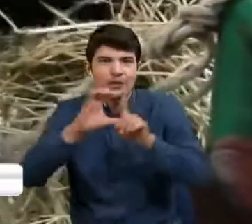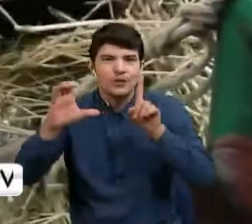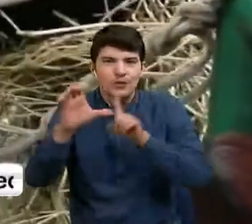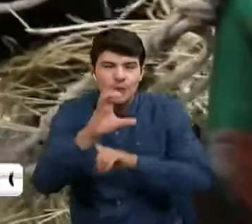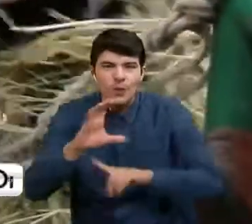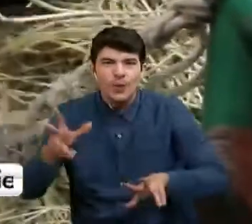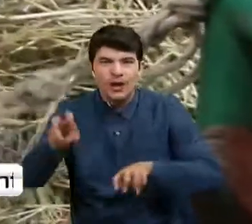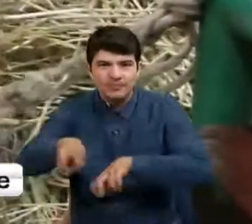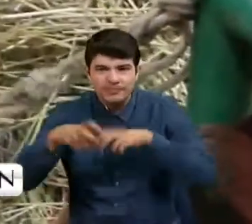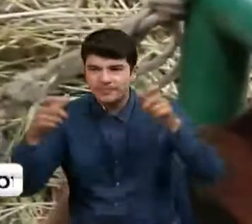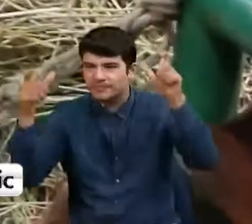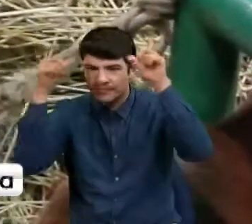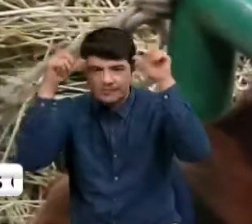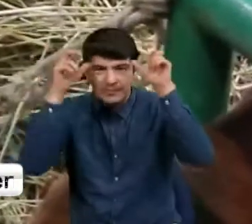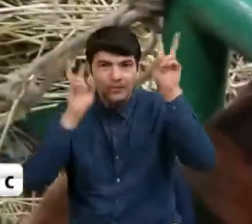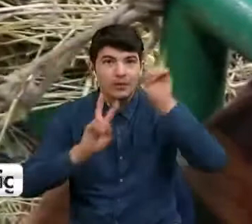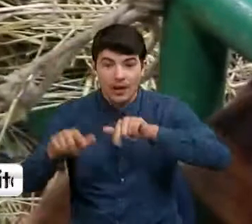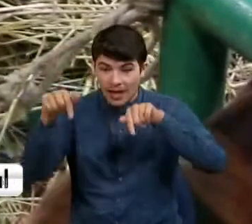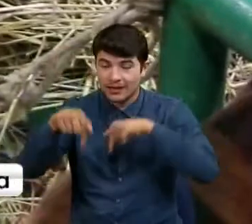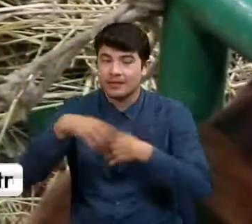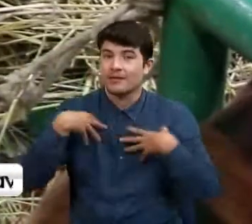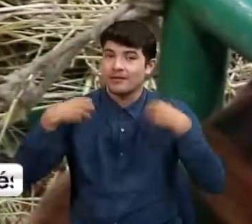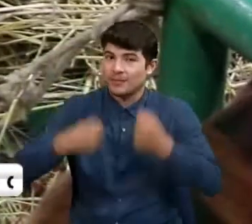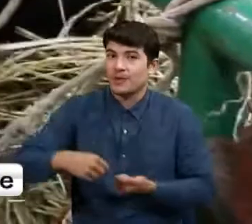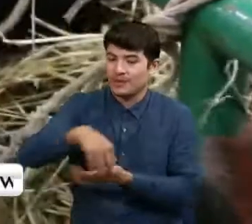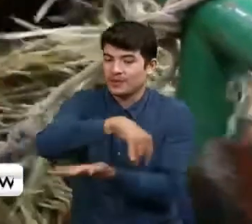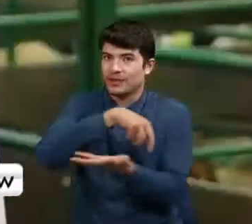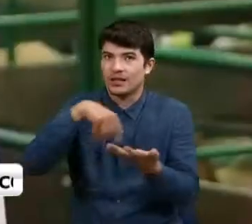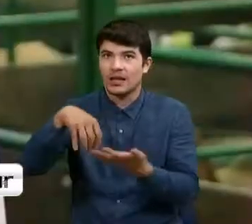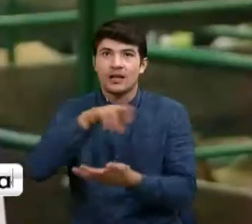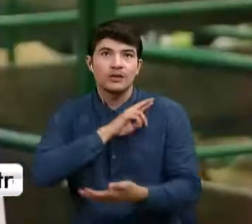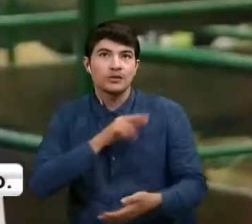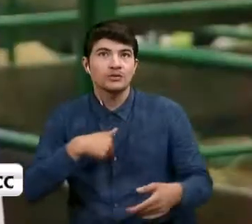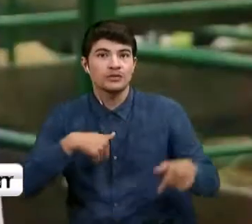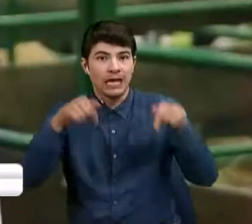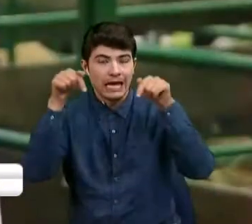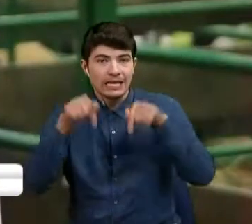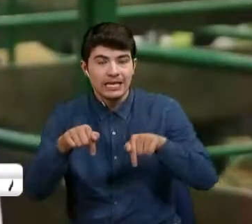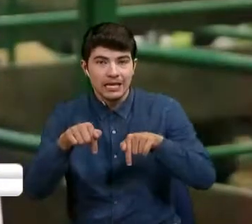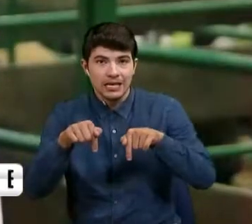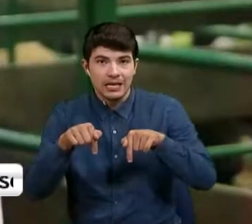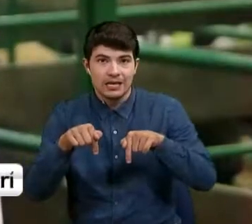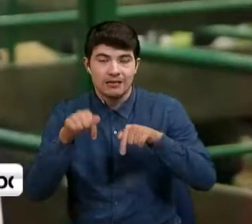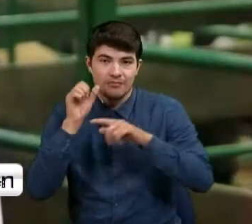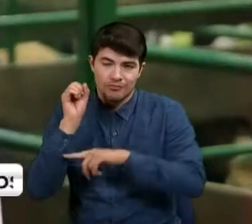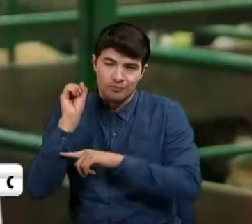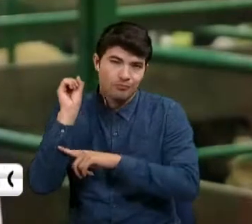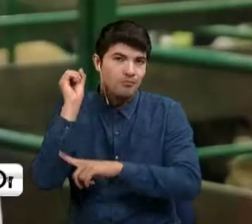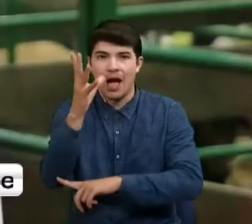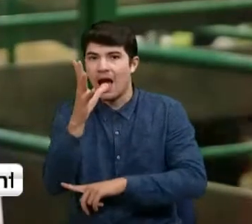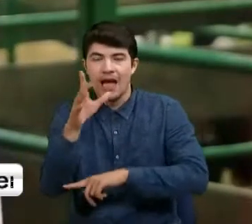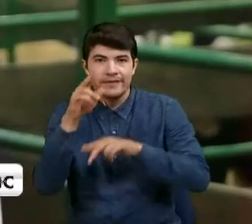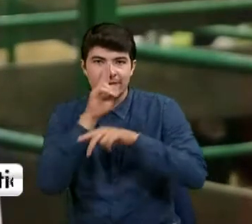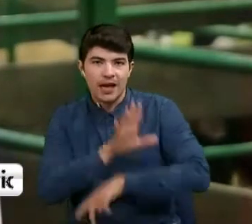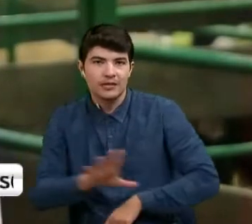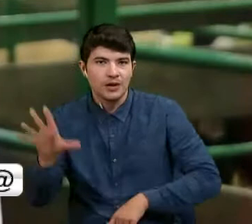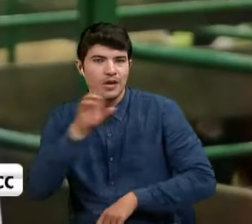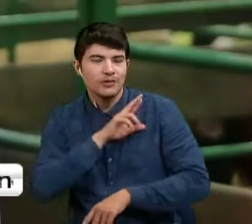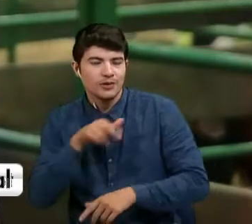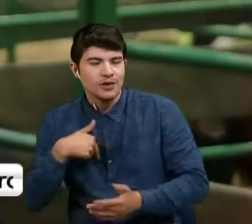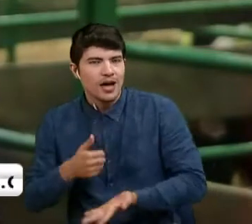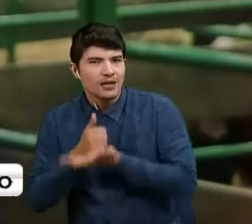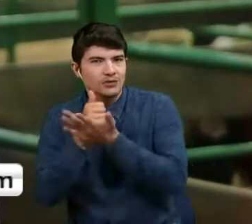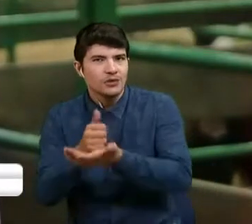cultural, bovino y turístico que hay en Santander. Estamos aquí desde esta vitrina nacional ayudándolos a exponer todo